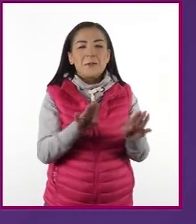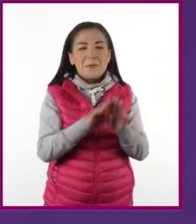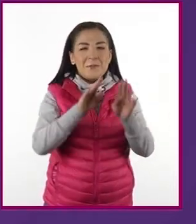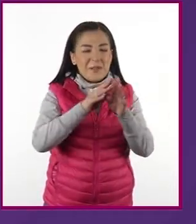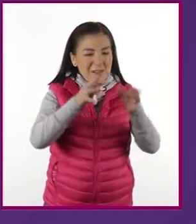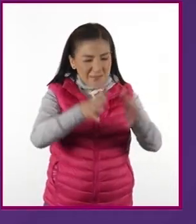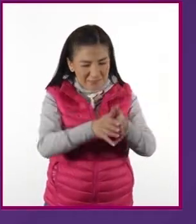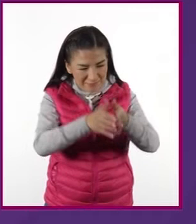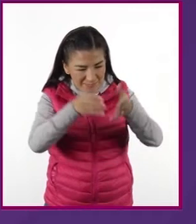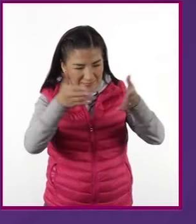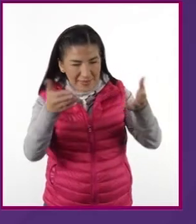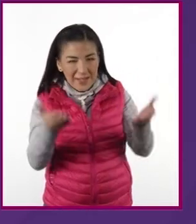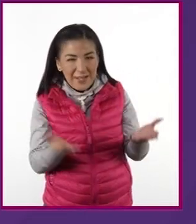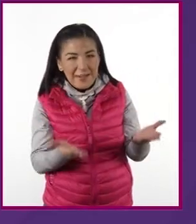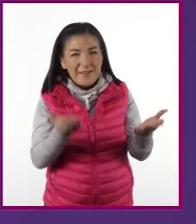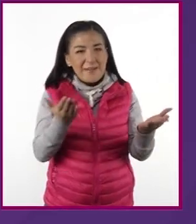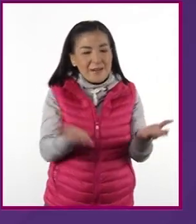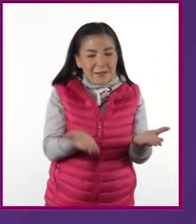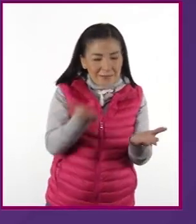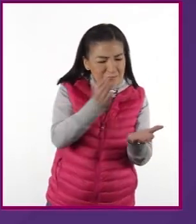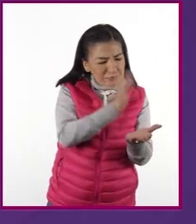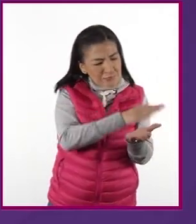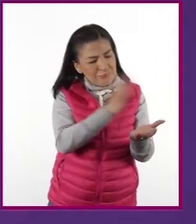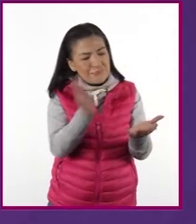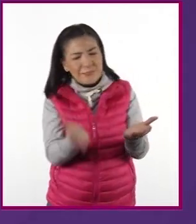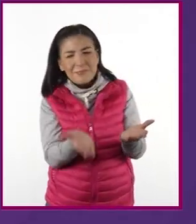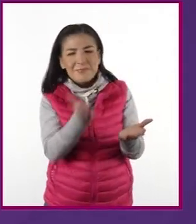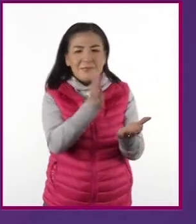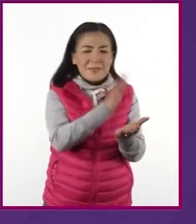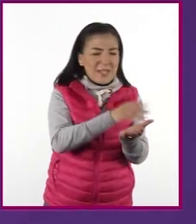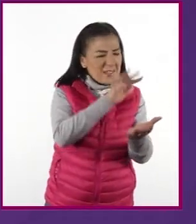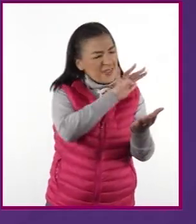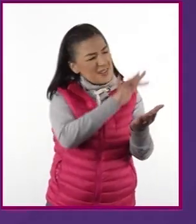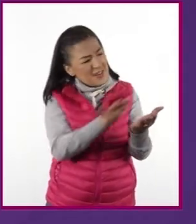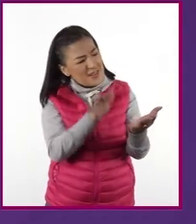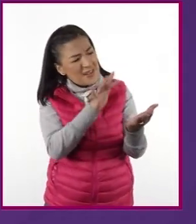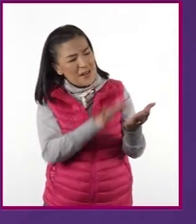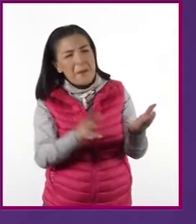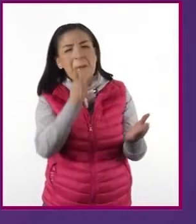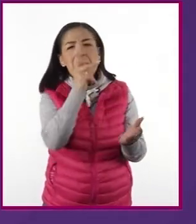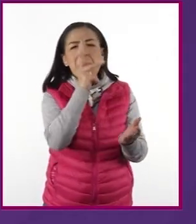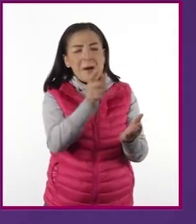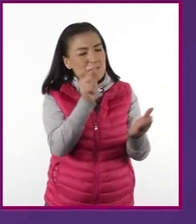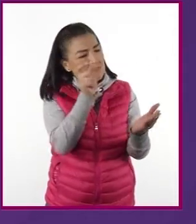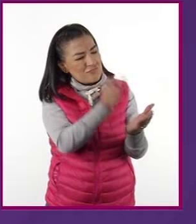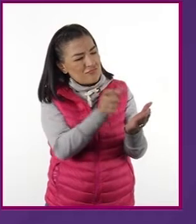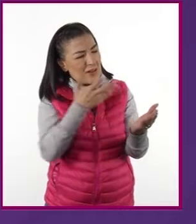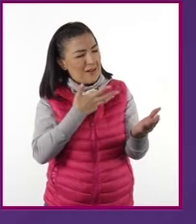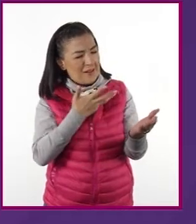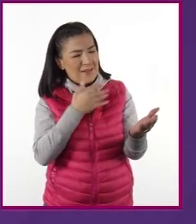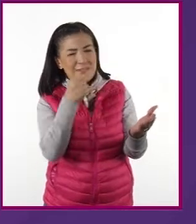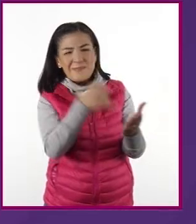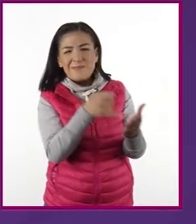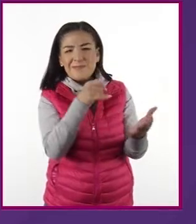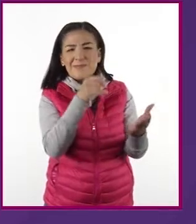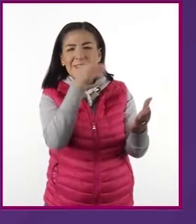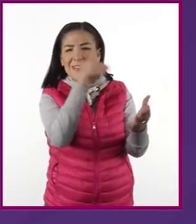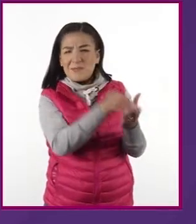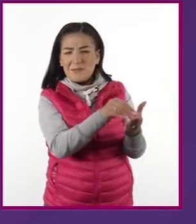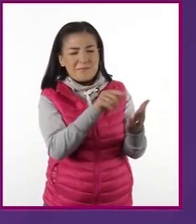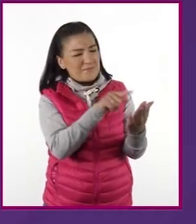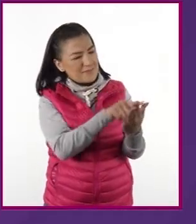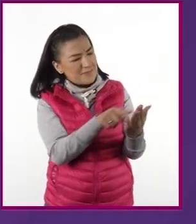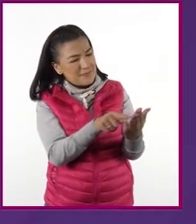ojeamos y vamos leyendo las palabras impresas en él. En ese lugar, un